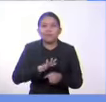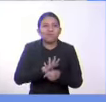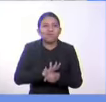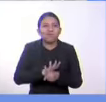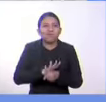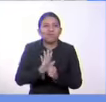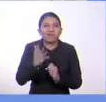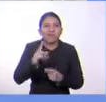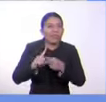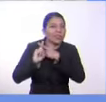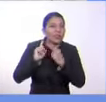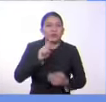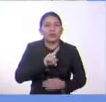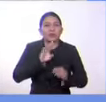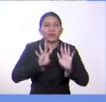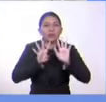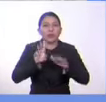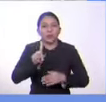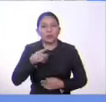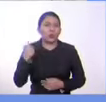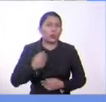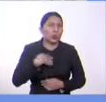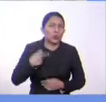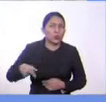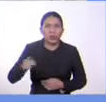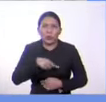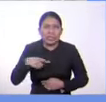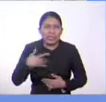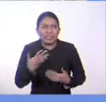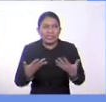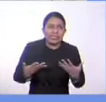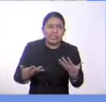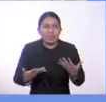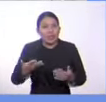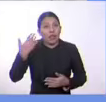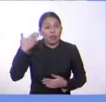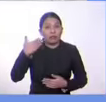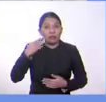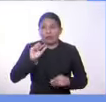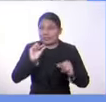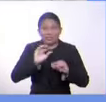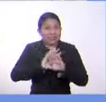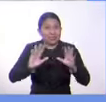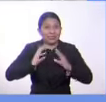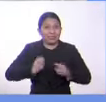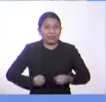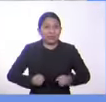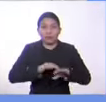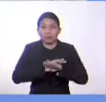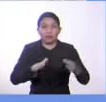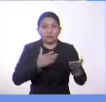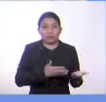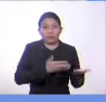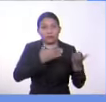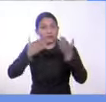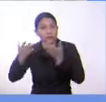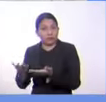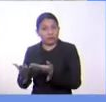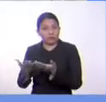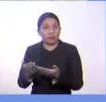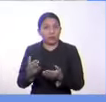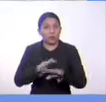de 1991, donde a la legislatura que estaba por terminar le tocaba el último